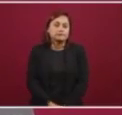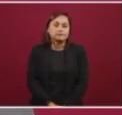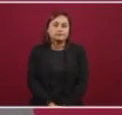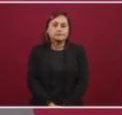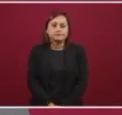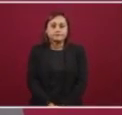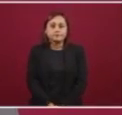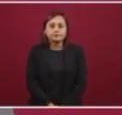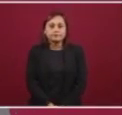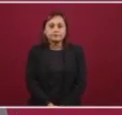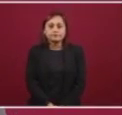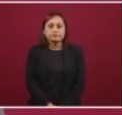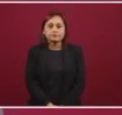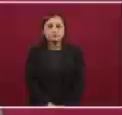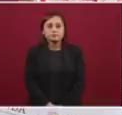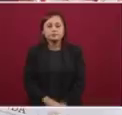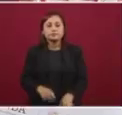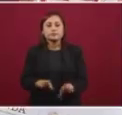de que